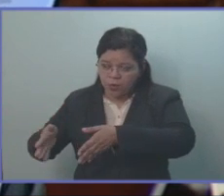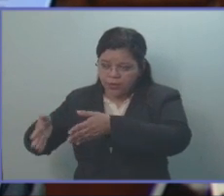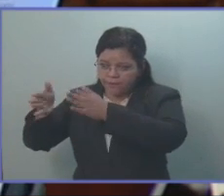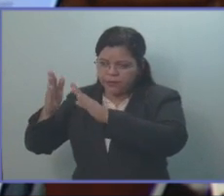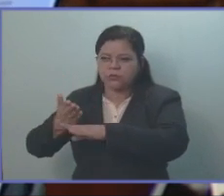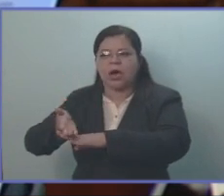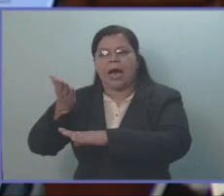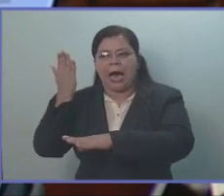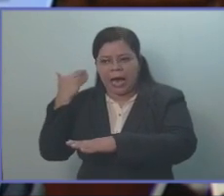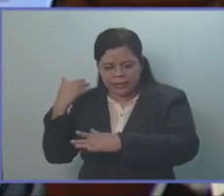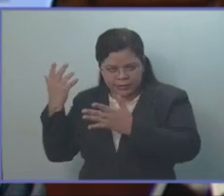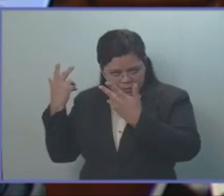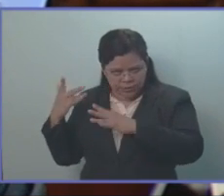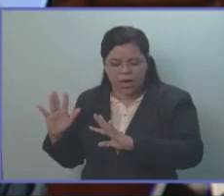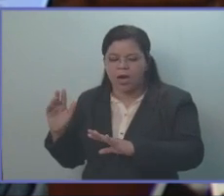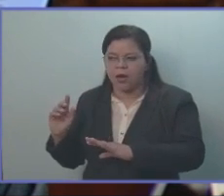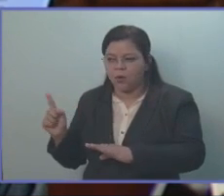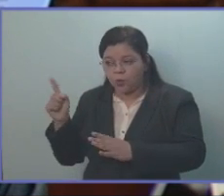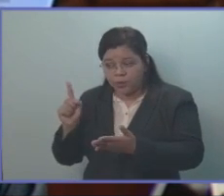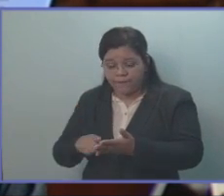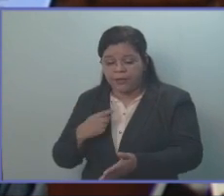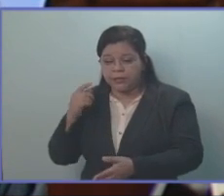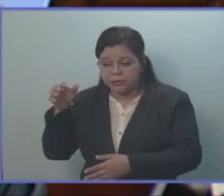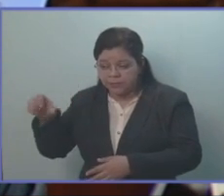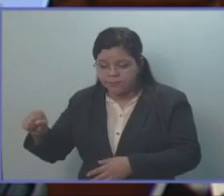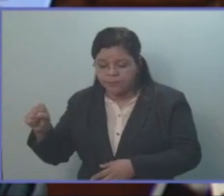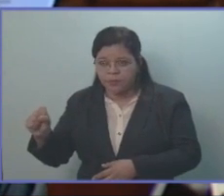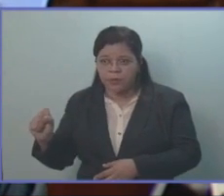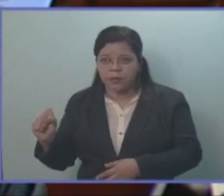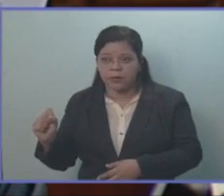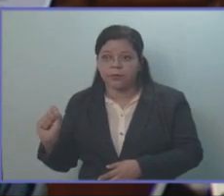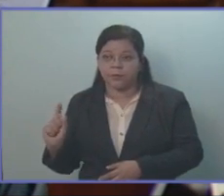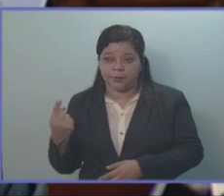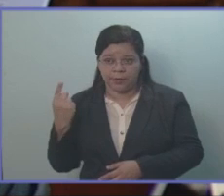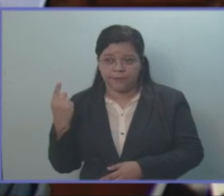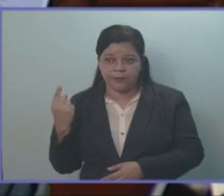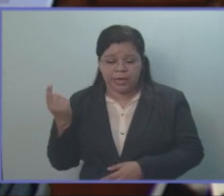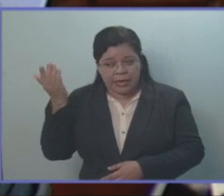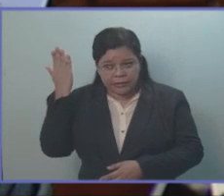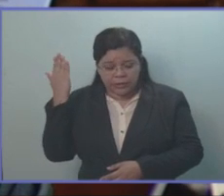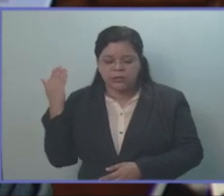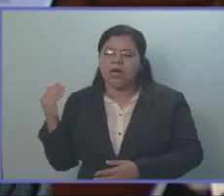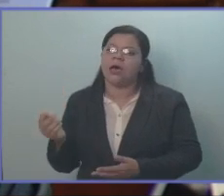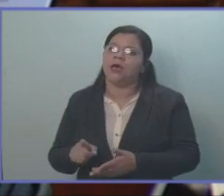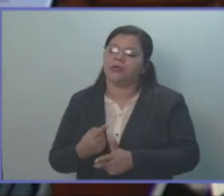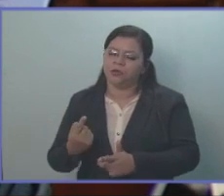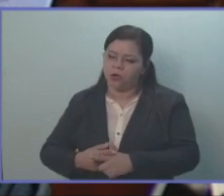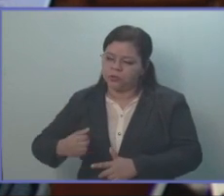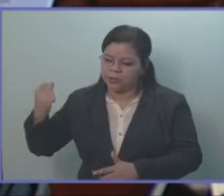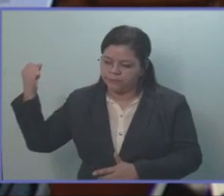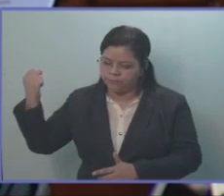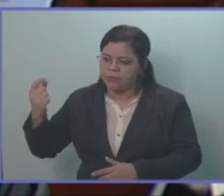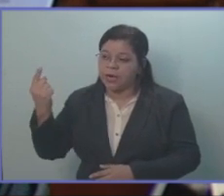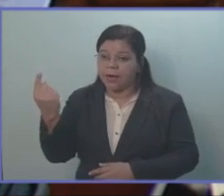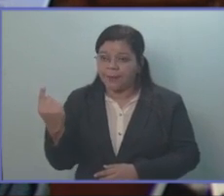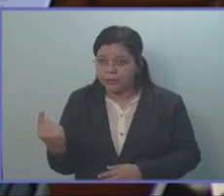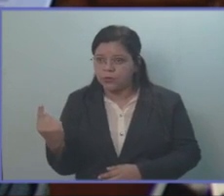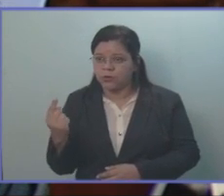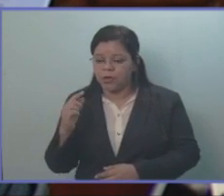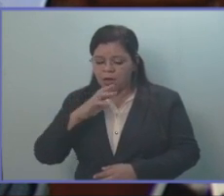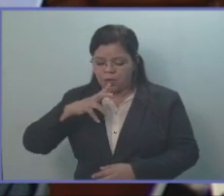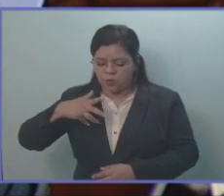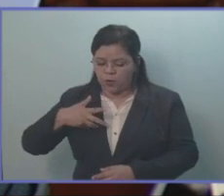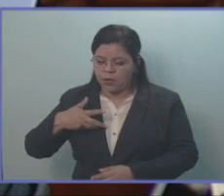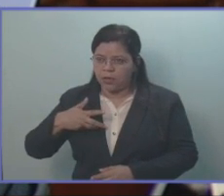sido detectada señal, en una primera ocasión se sancionará a la persona natural o